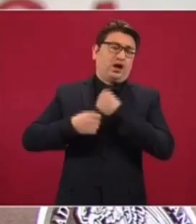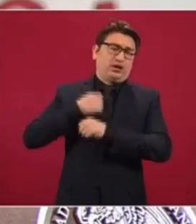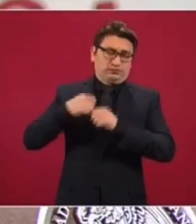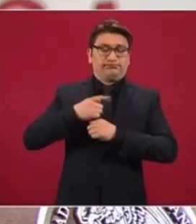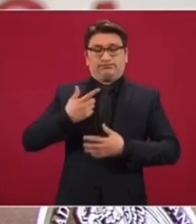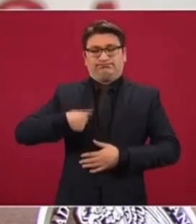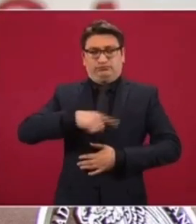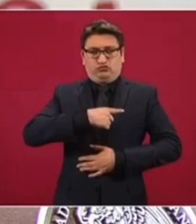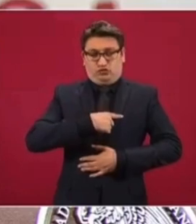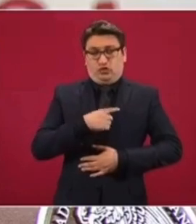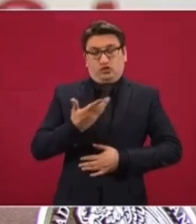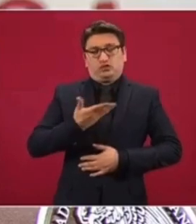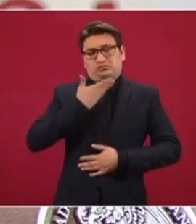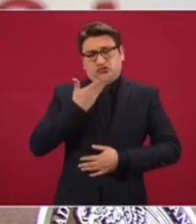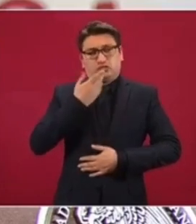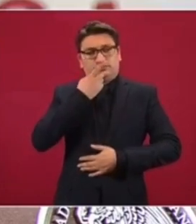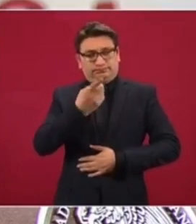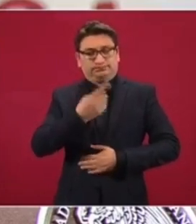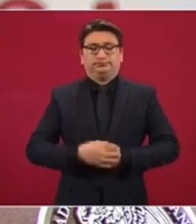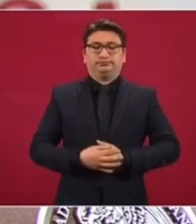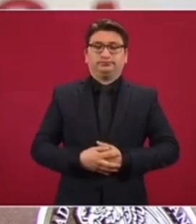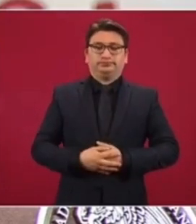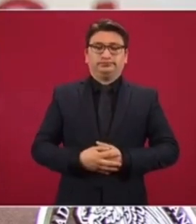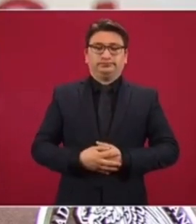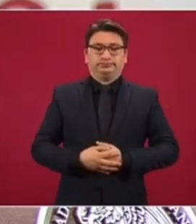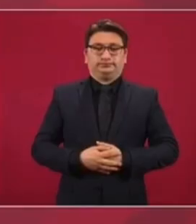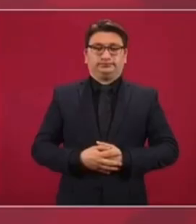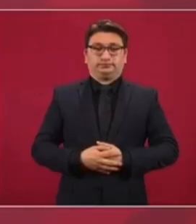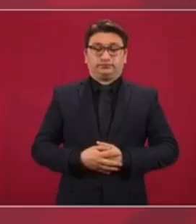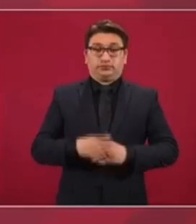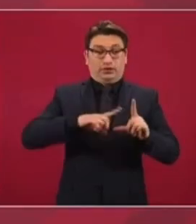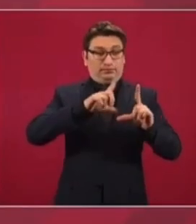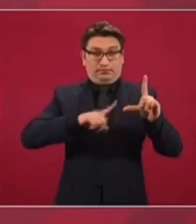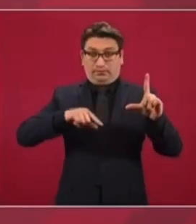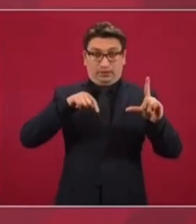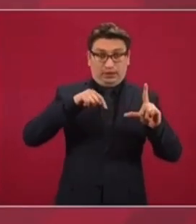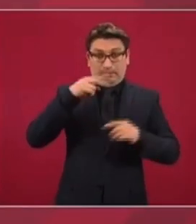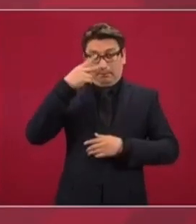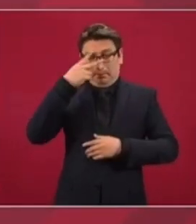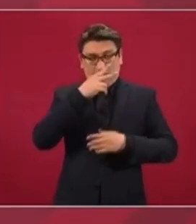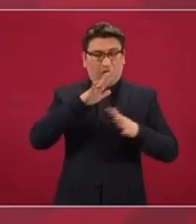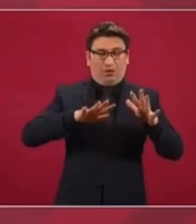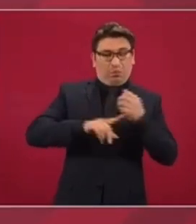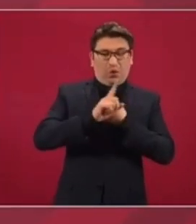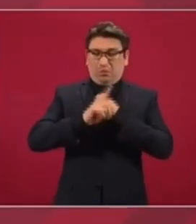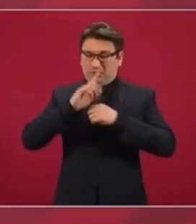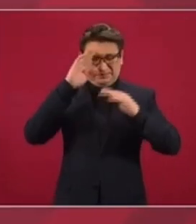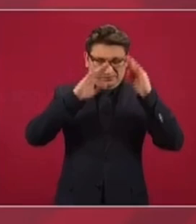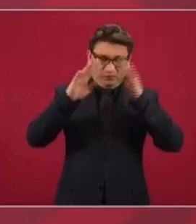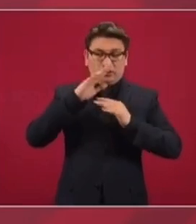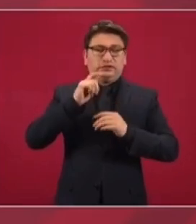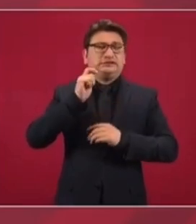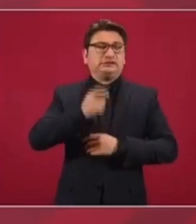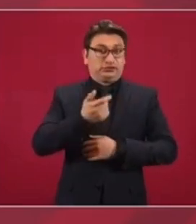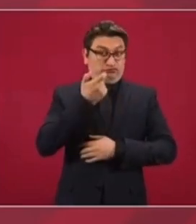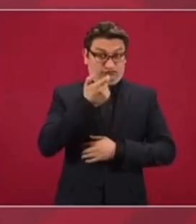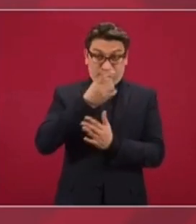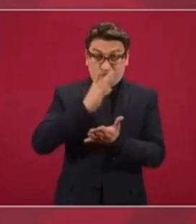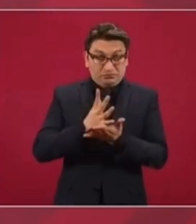nosotros hemos venido sosteniendo que la crisis de México no solo es una crisis